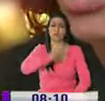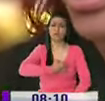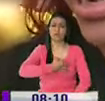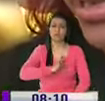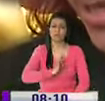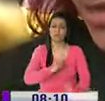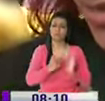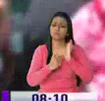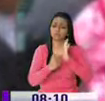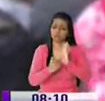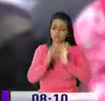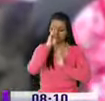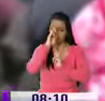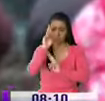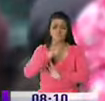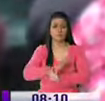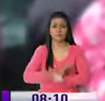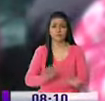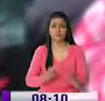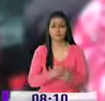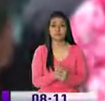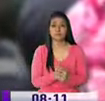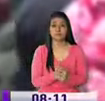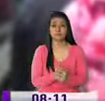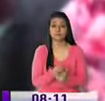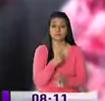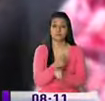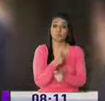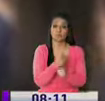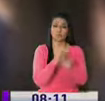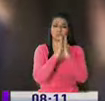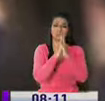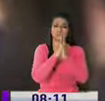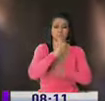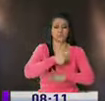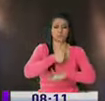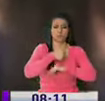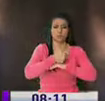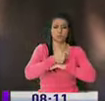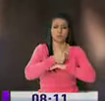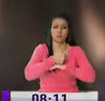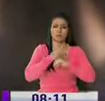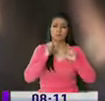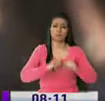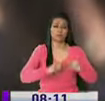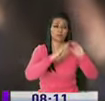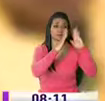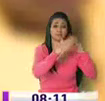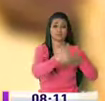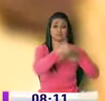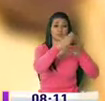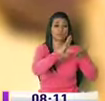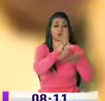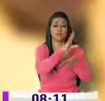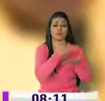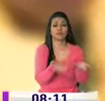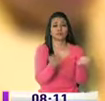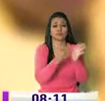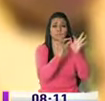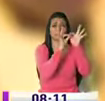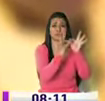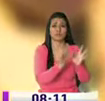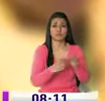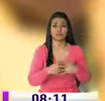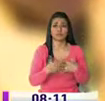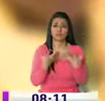que demostrarles eso. Por estas razones, hacen el llamado a las autoridades para recuperar su institución.